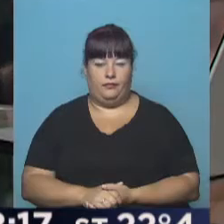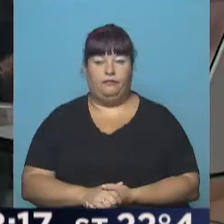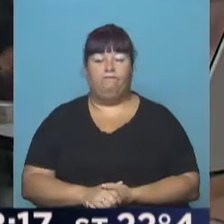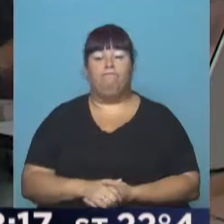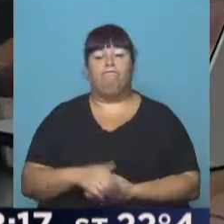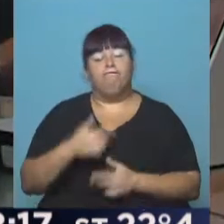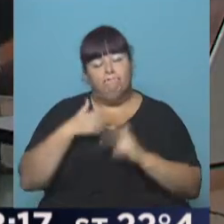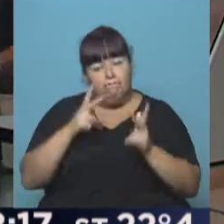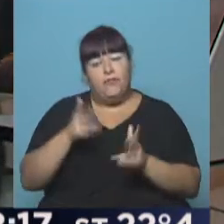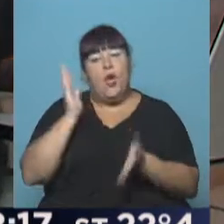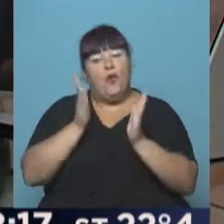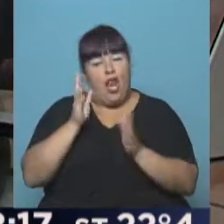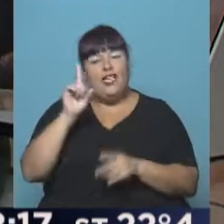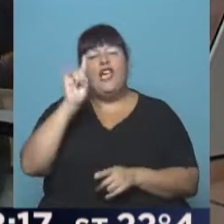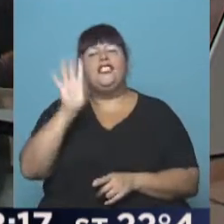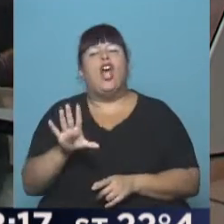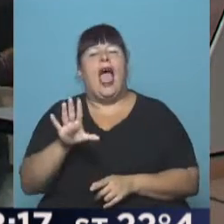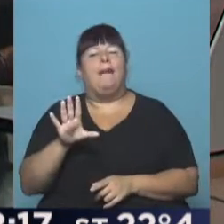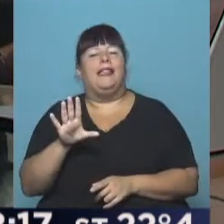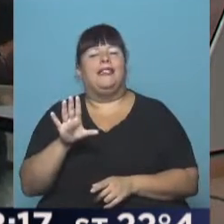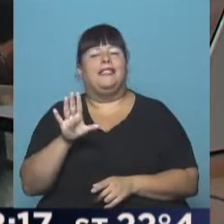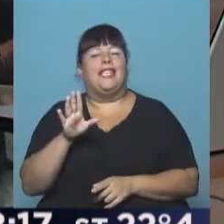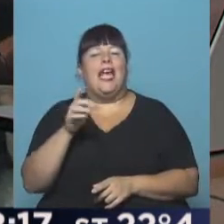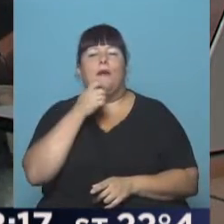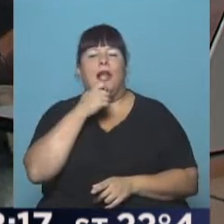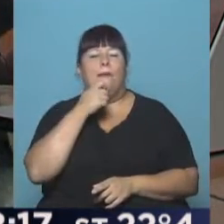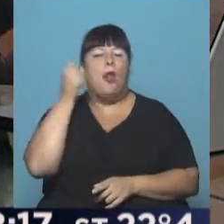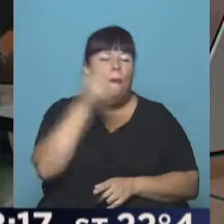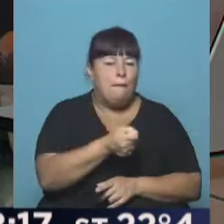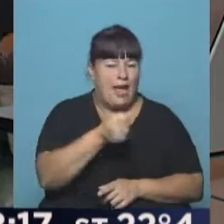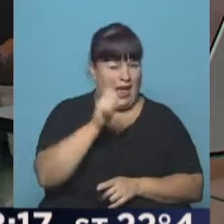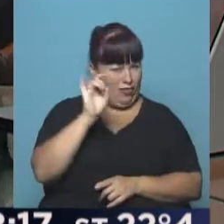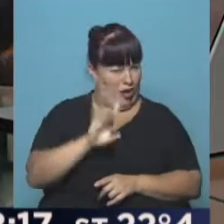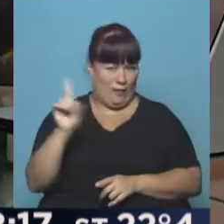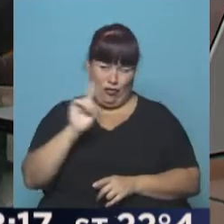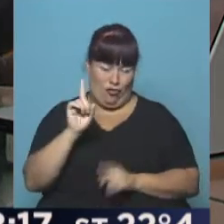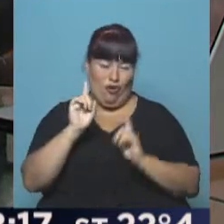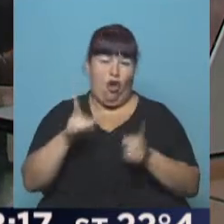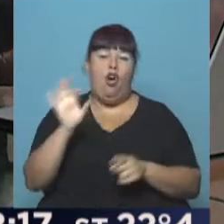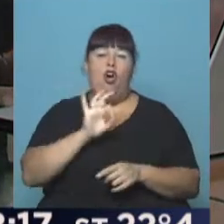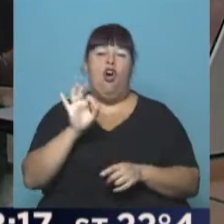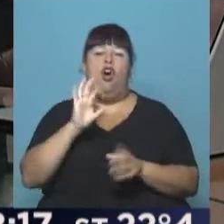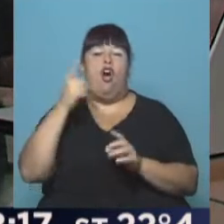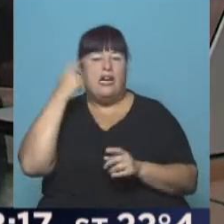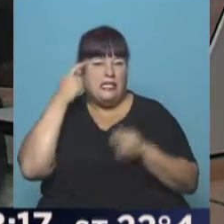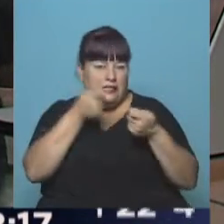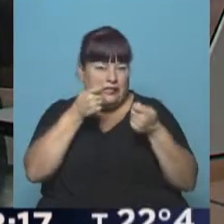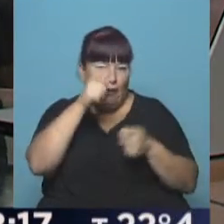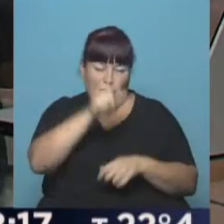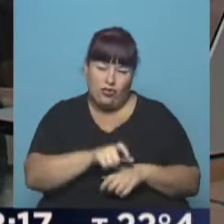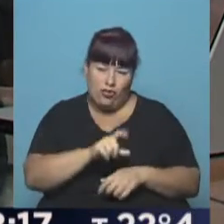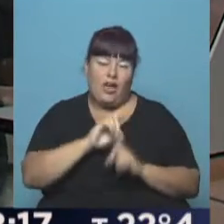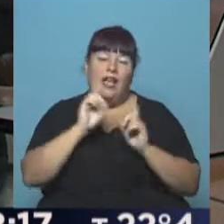Me animaría a decirte que violencia es mucho más que cuando se ejerce físicamente sobre una persona o se ejerce psicológicamente sobre una